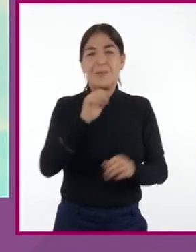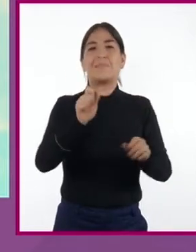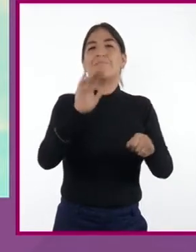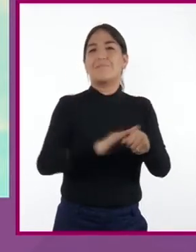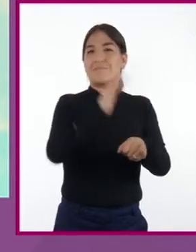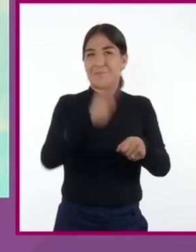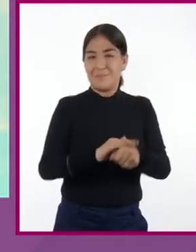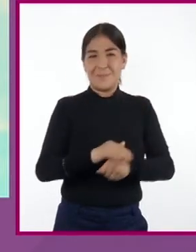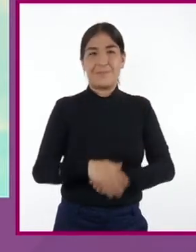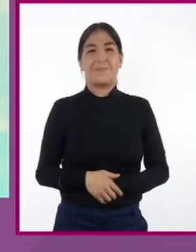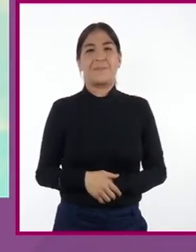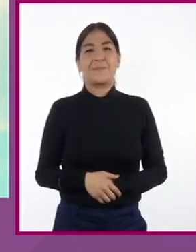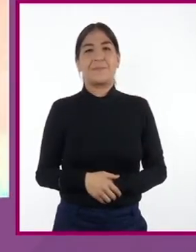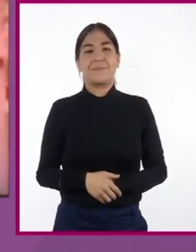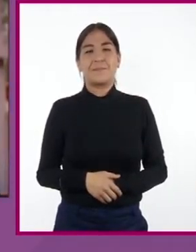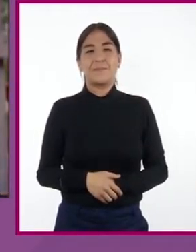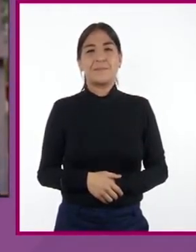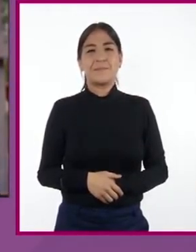calificación.